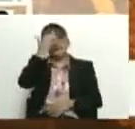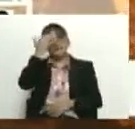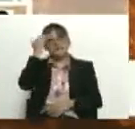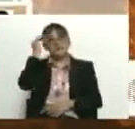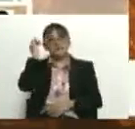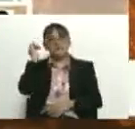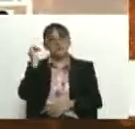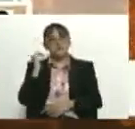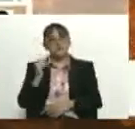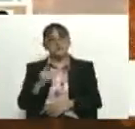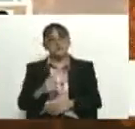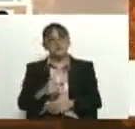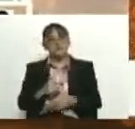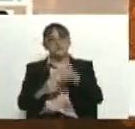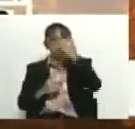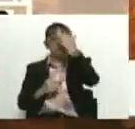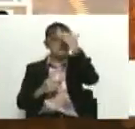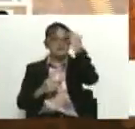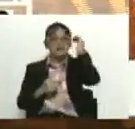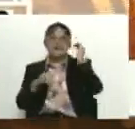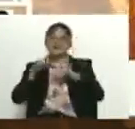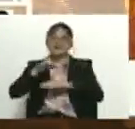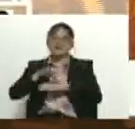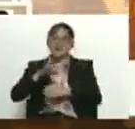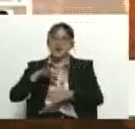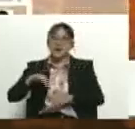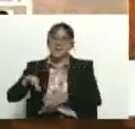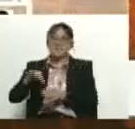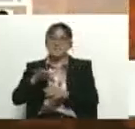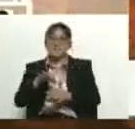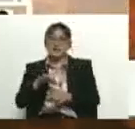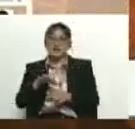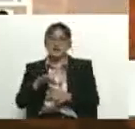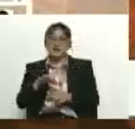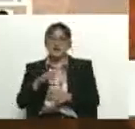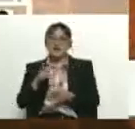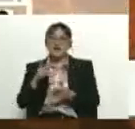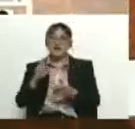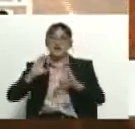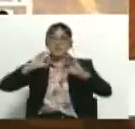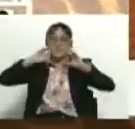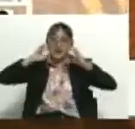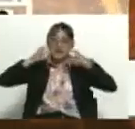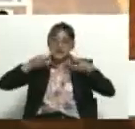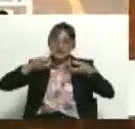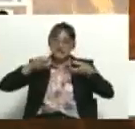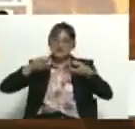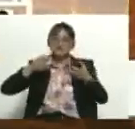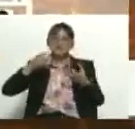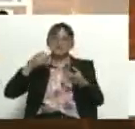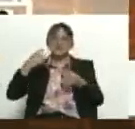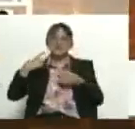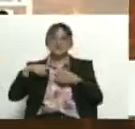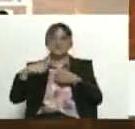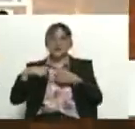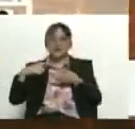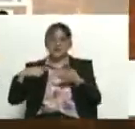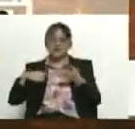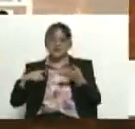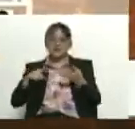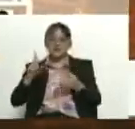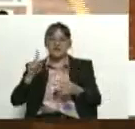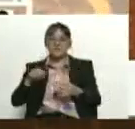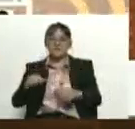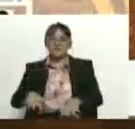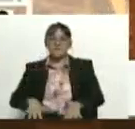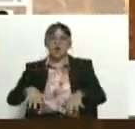estos estos esta siembra específicamente con unidades de maíz y y rubro que en el ciclo de invierno Bueno